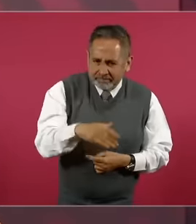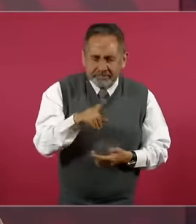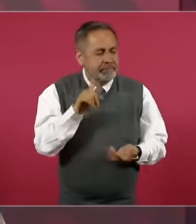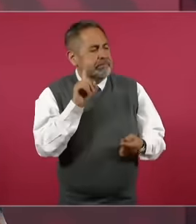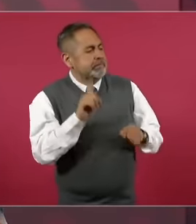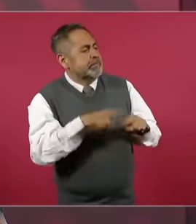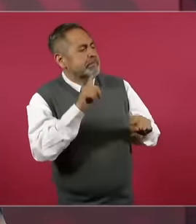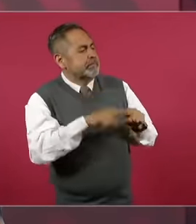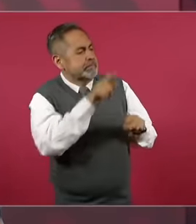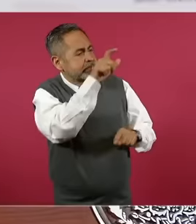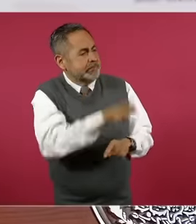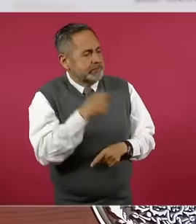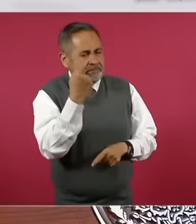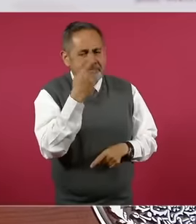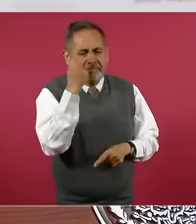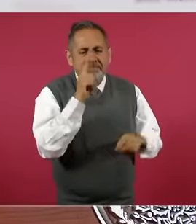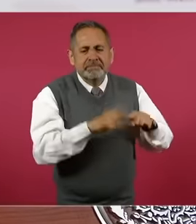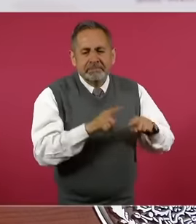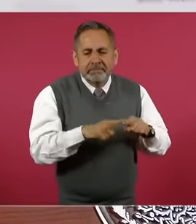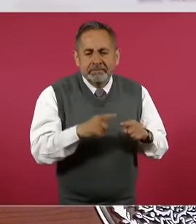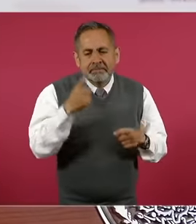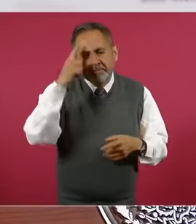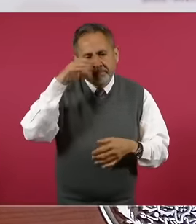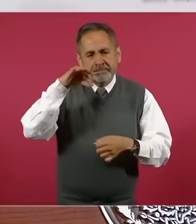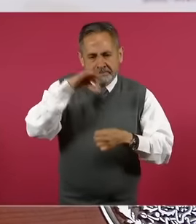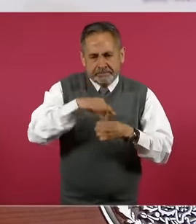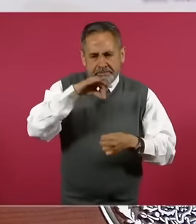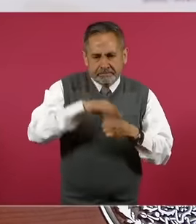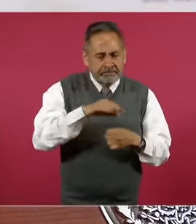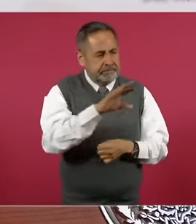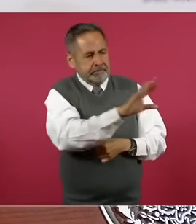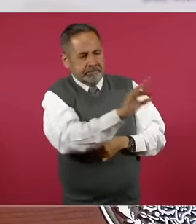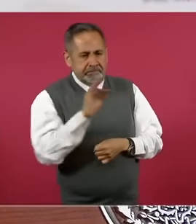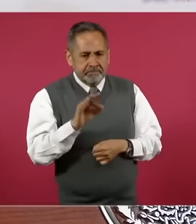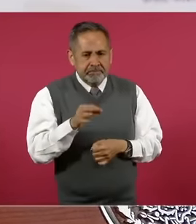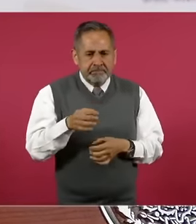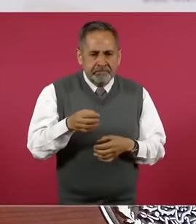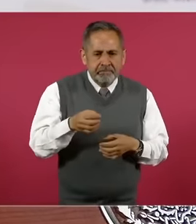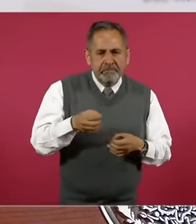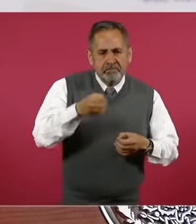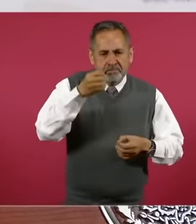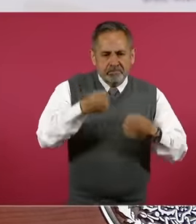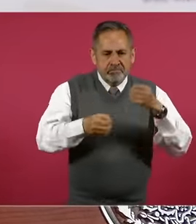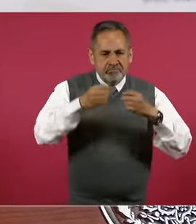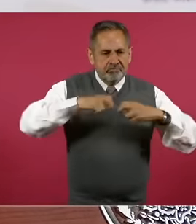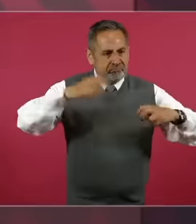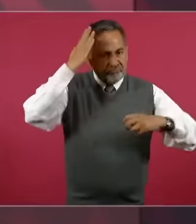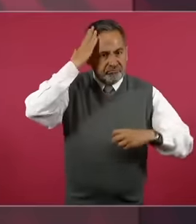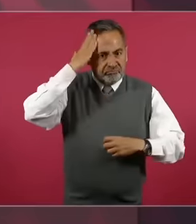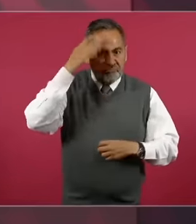porque para la elección de ministros